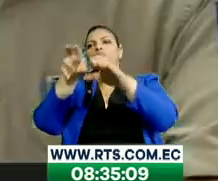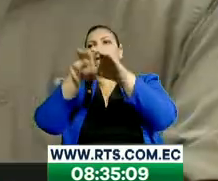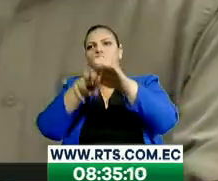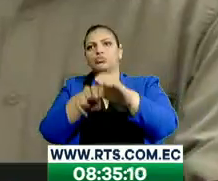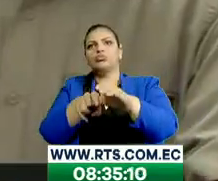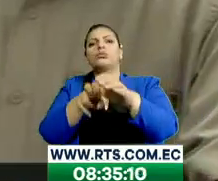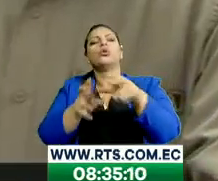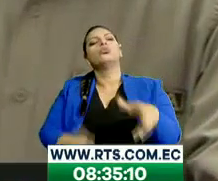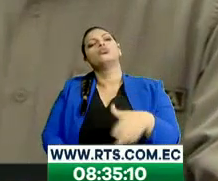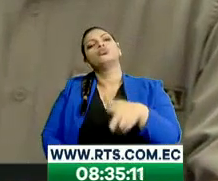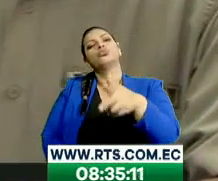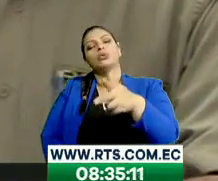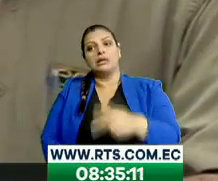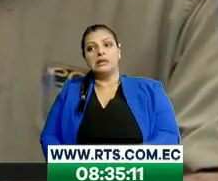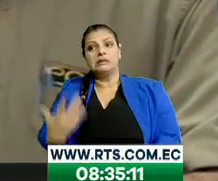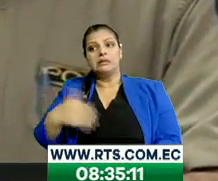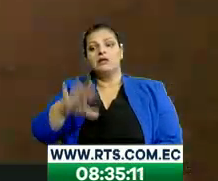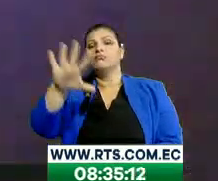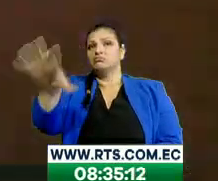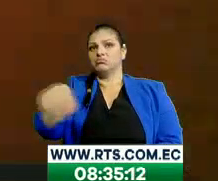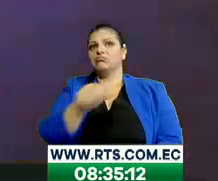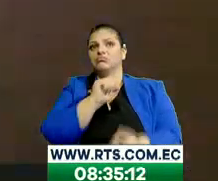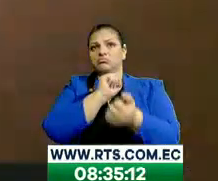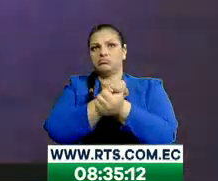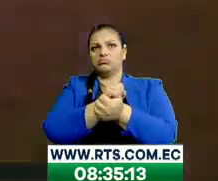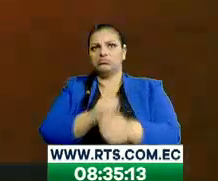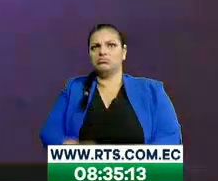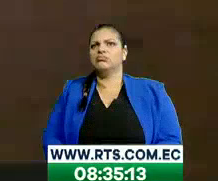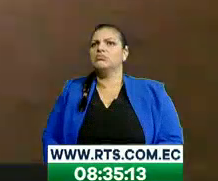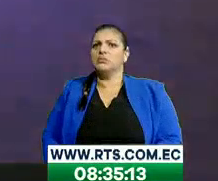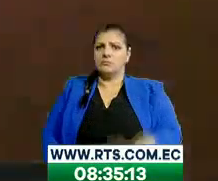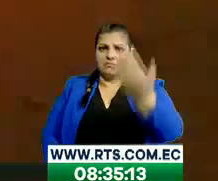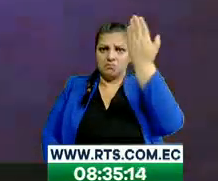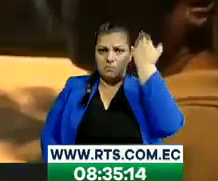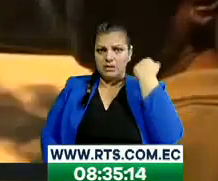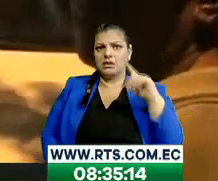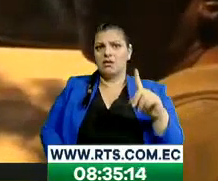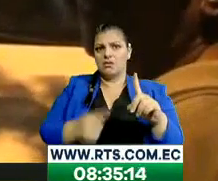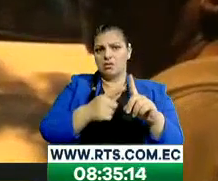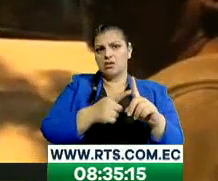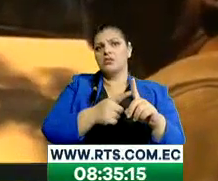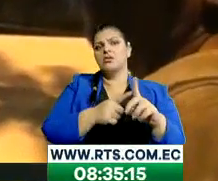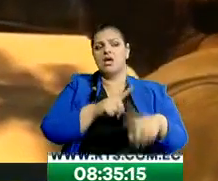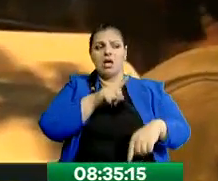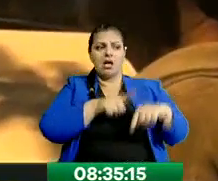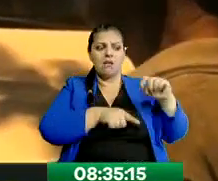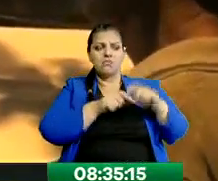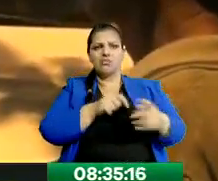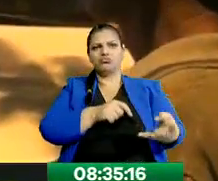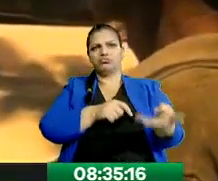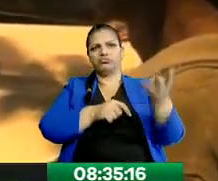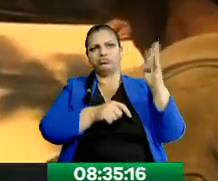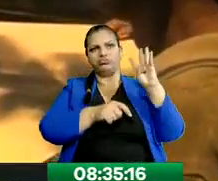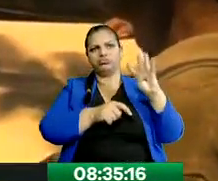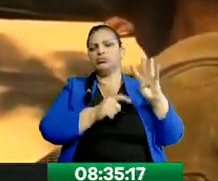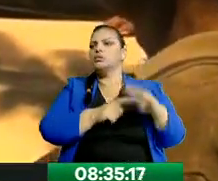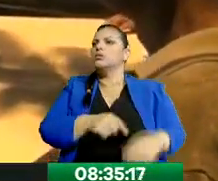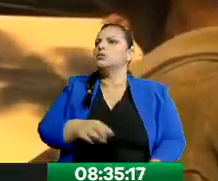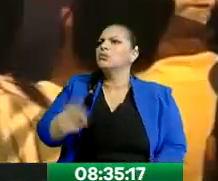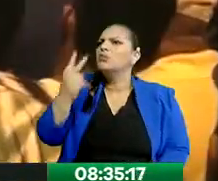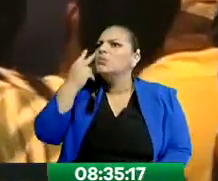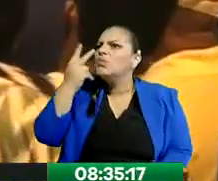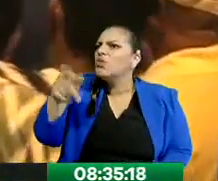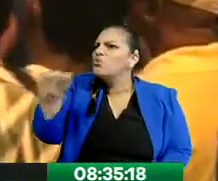móvil del crimen sería una venganza, pues el ahora occiso impidió junto a otros vecinos días atrás que estos